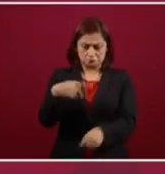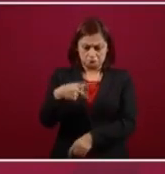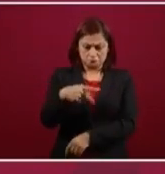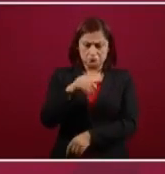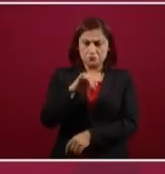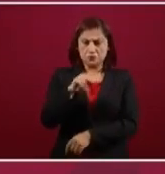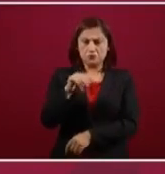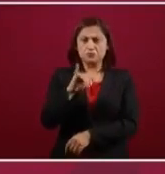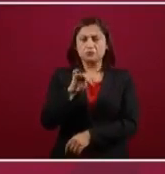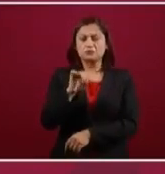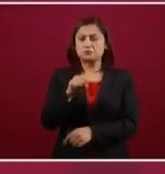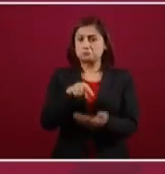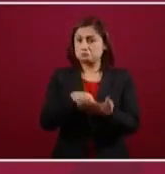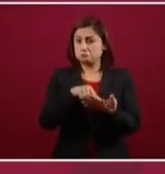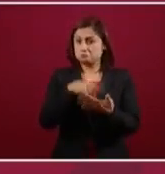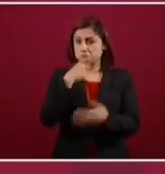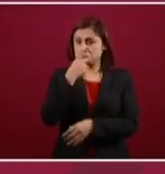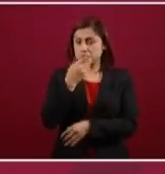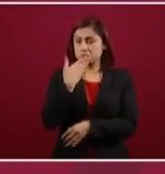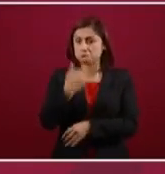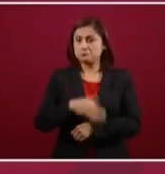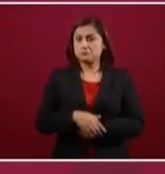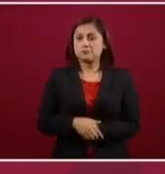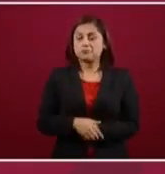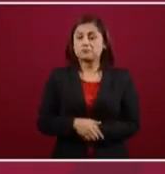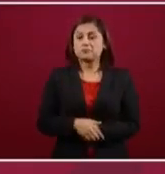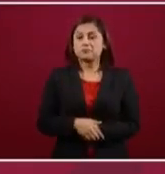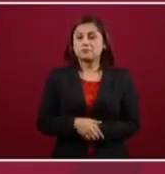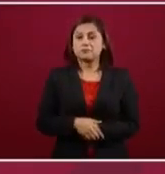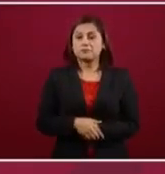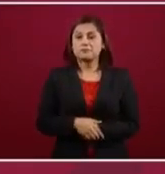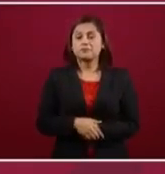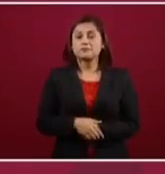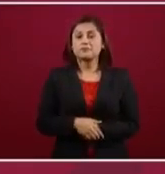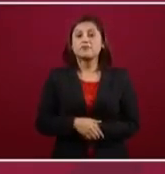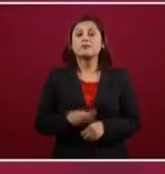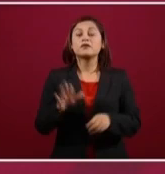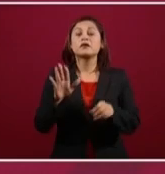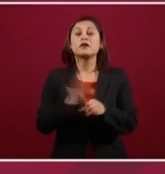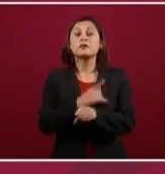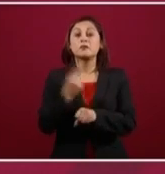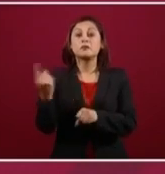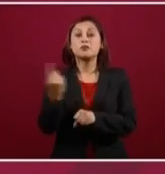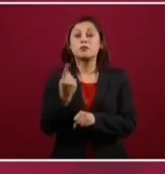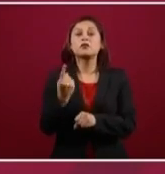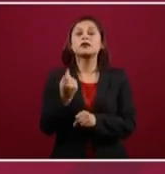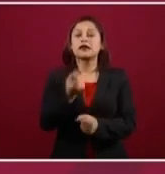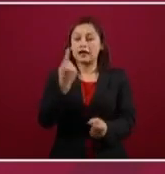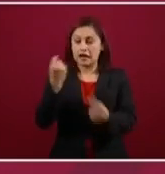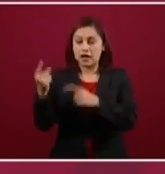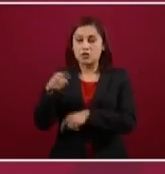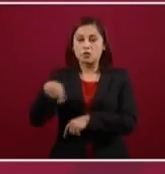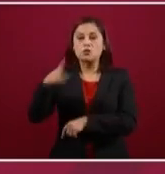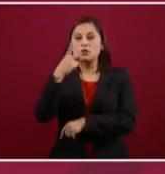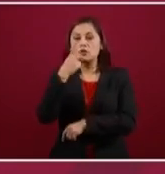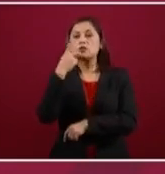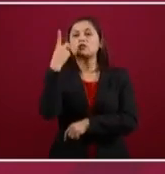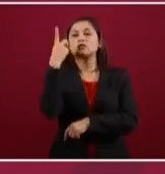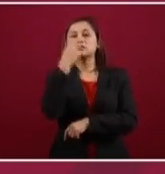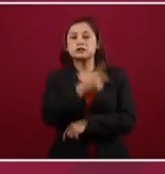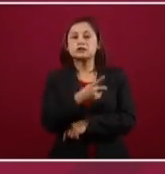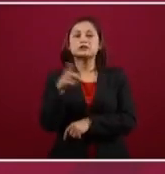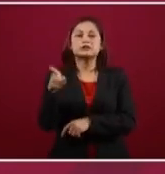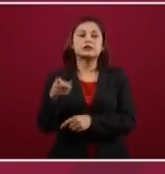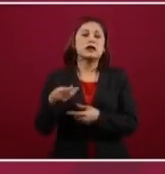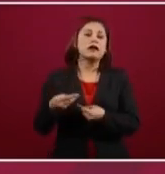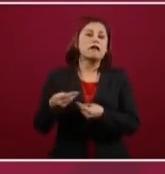porque eso también es algo que se ha manejado sin sustento, de que había un